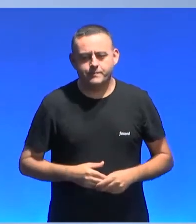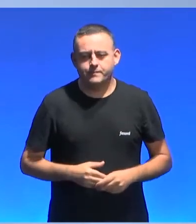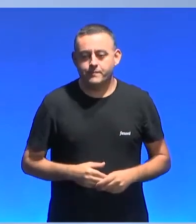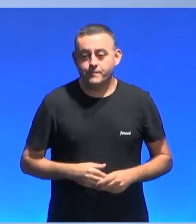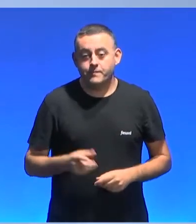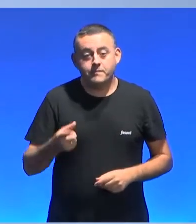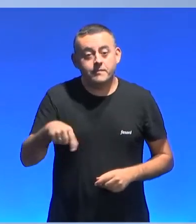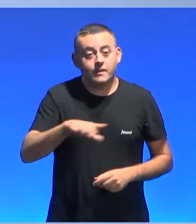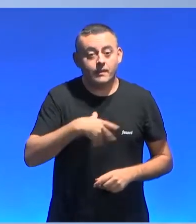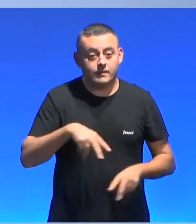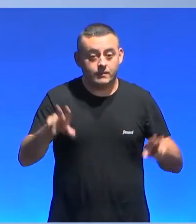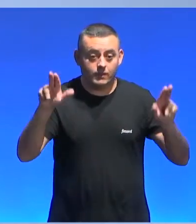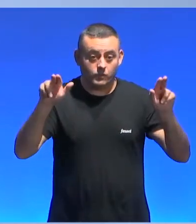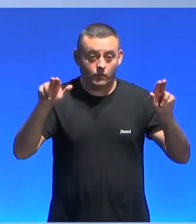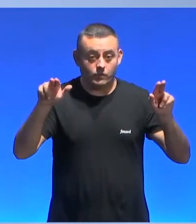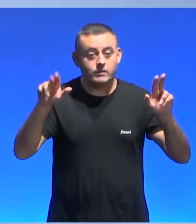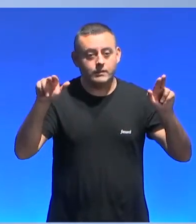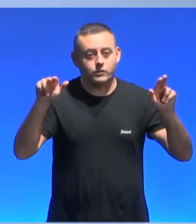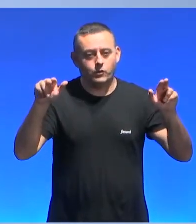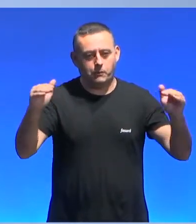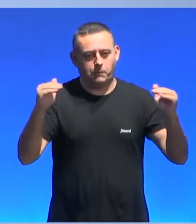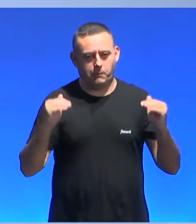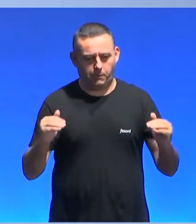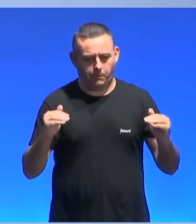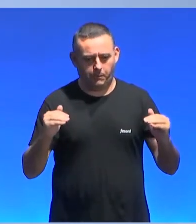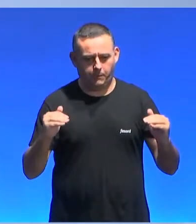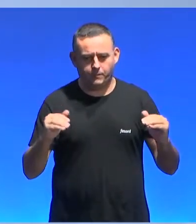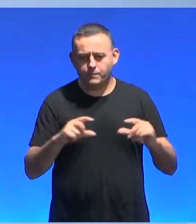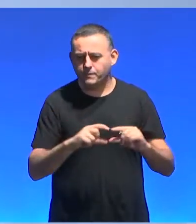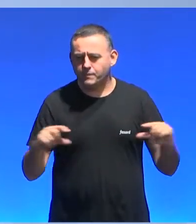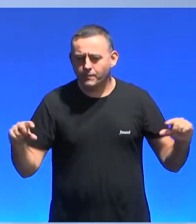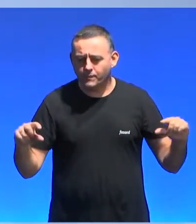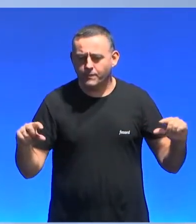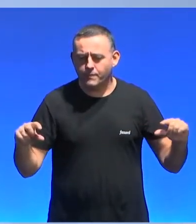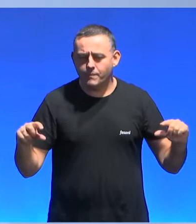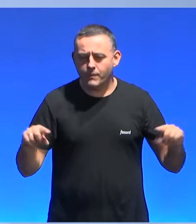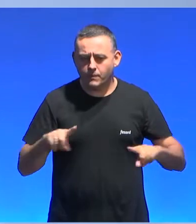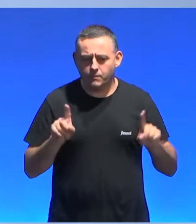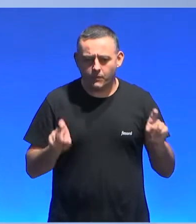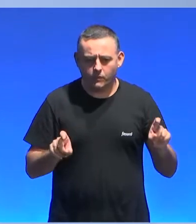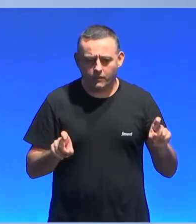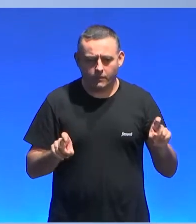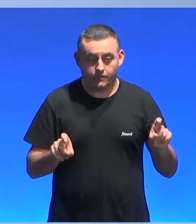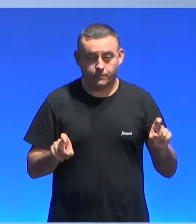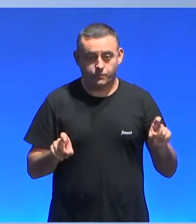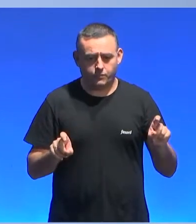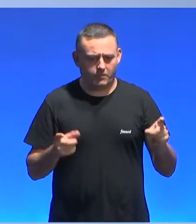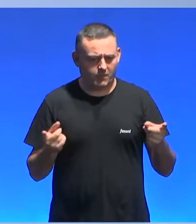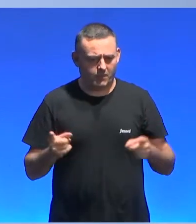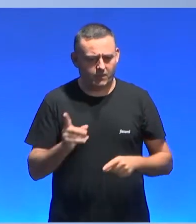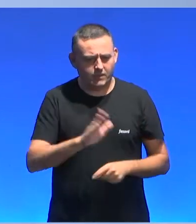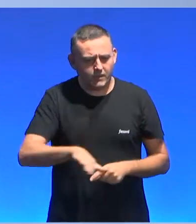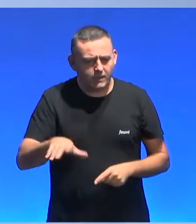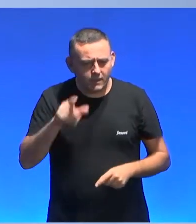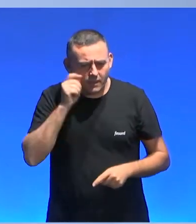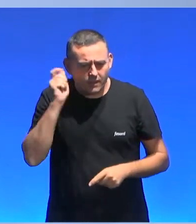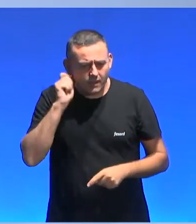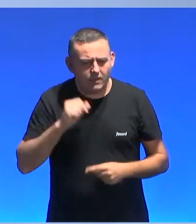como subtítulo podemos poner ¿Por qué necesitamos de las niñas y de los